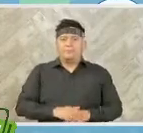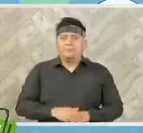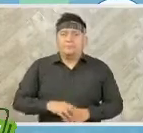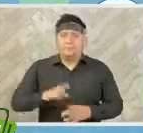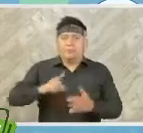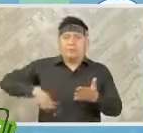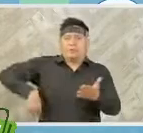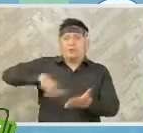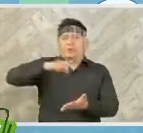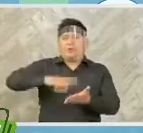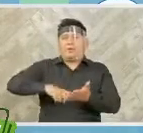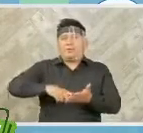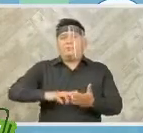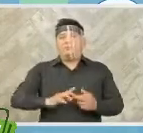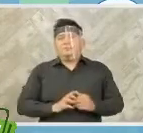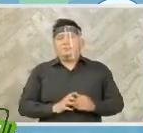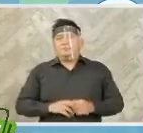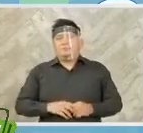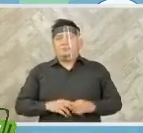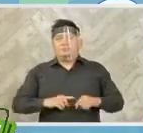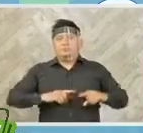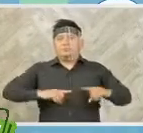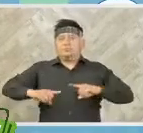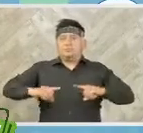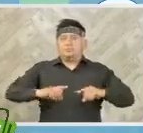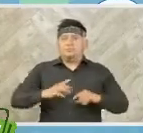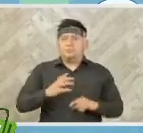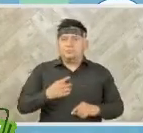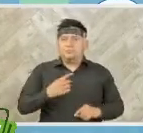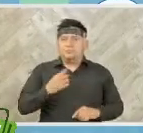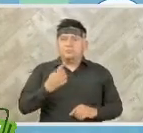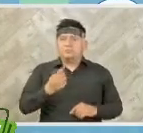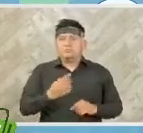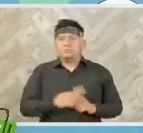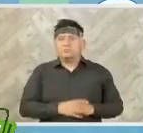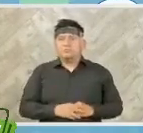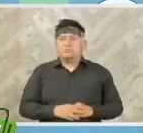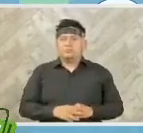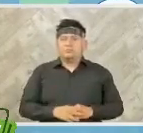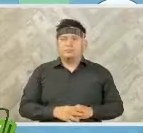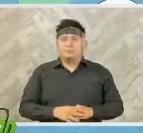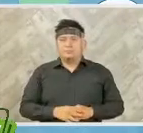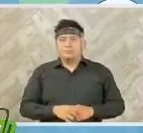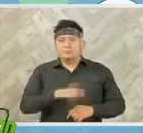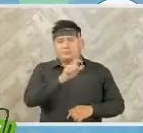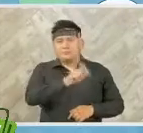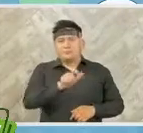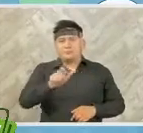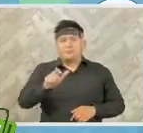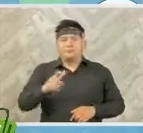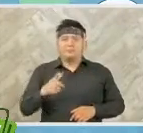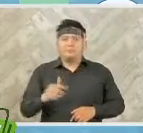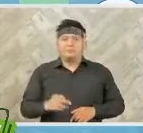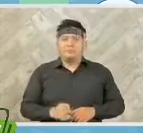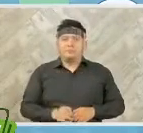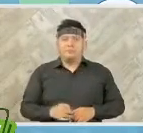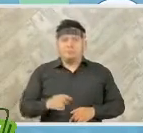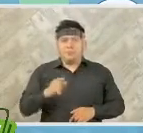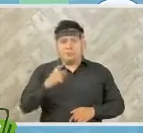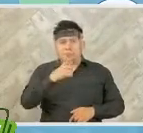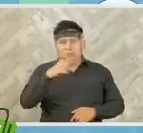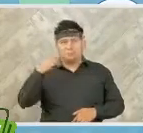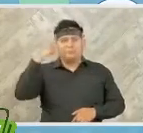fijada la posición de la administración frente a esta circunstancia. Hay muchas gente a veces no alcanza